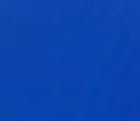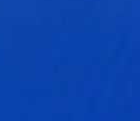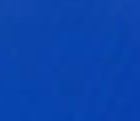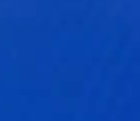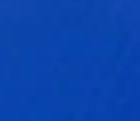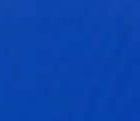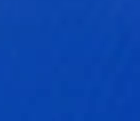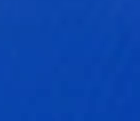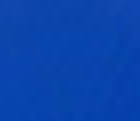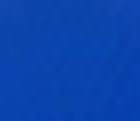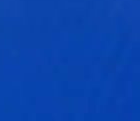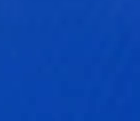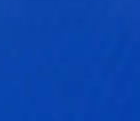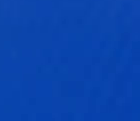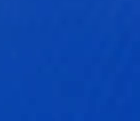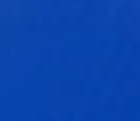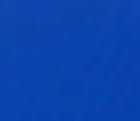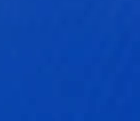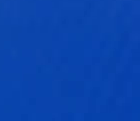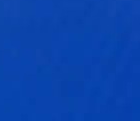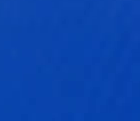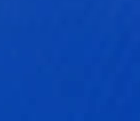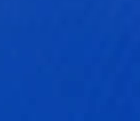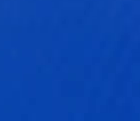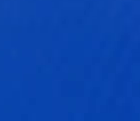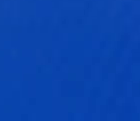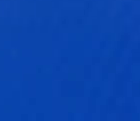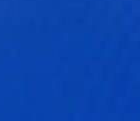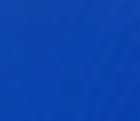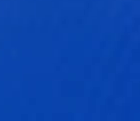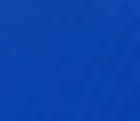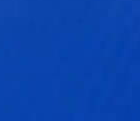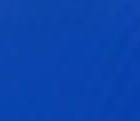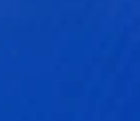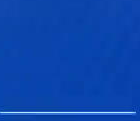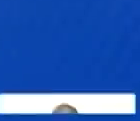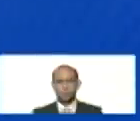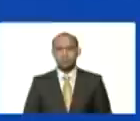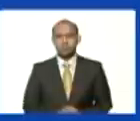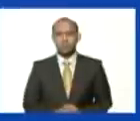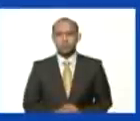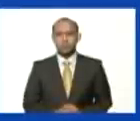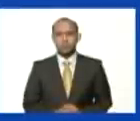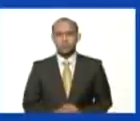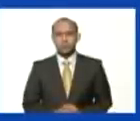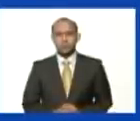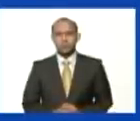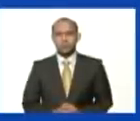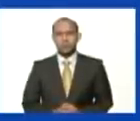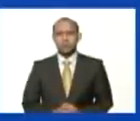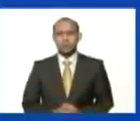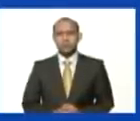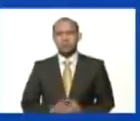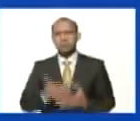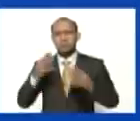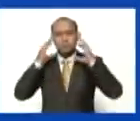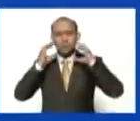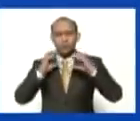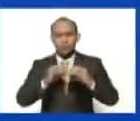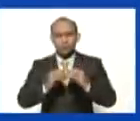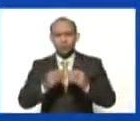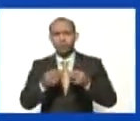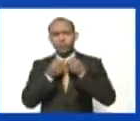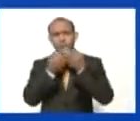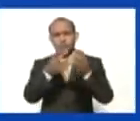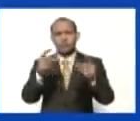muy buenas noches para toda venezuela con el permiso de ustedes no voy a retirar la mascarilla para dirigir